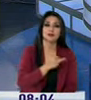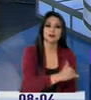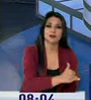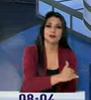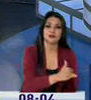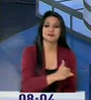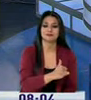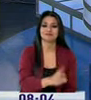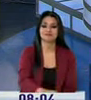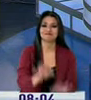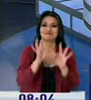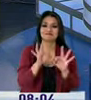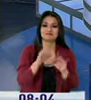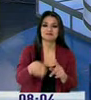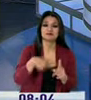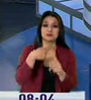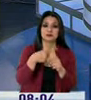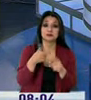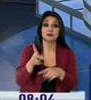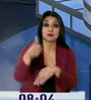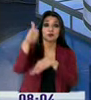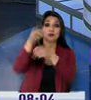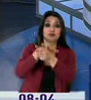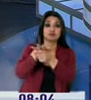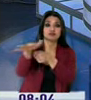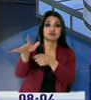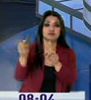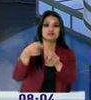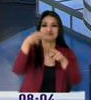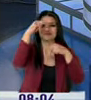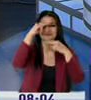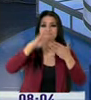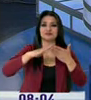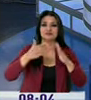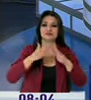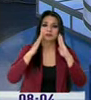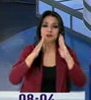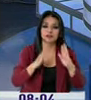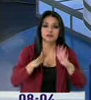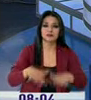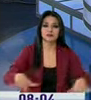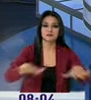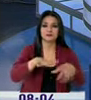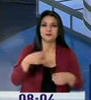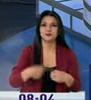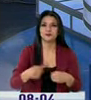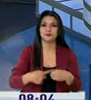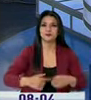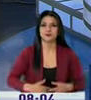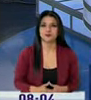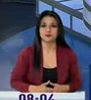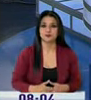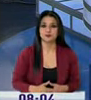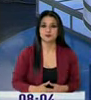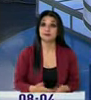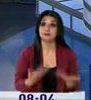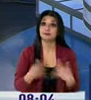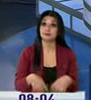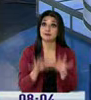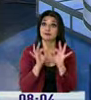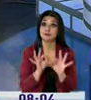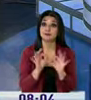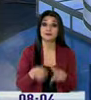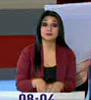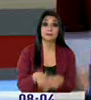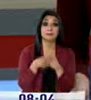ciudad, efectivo e influyente. Por algo somos el primer noticiero de este distrito metropolitano. Así que, mi Ale querida,